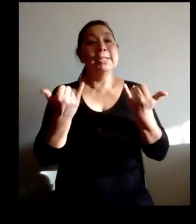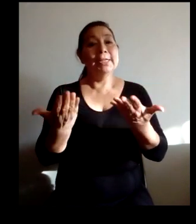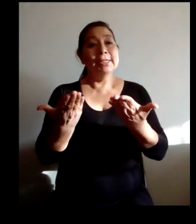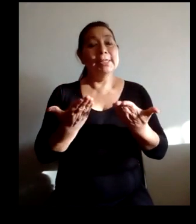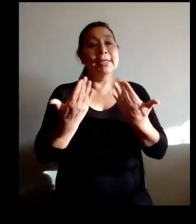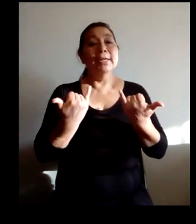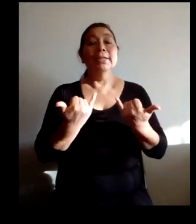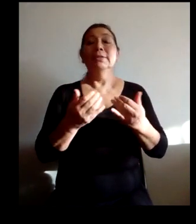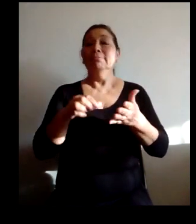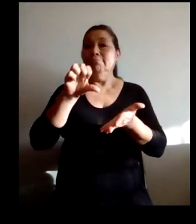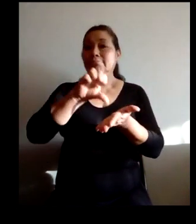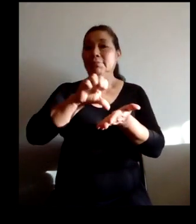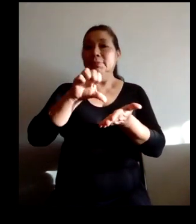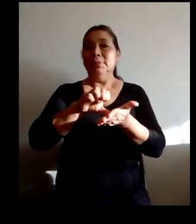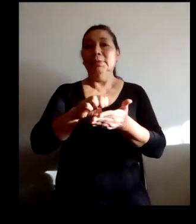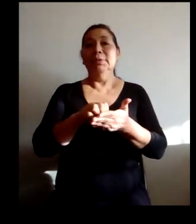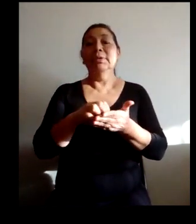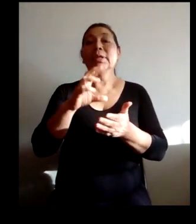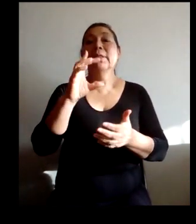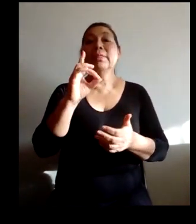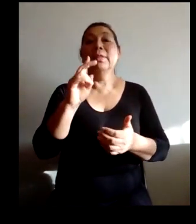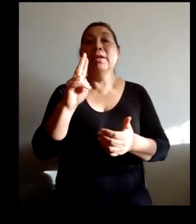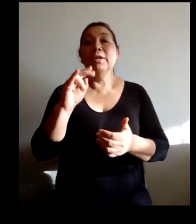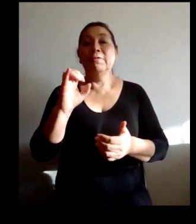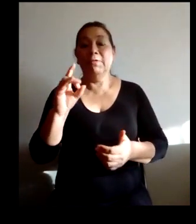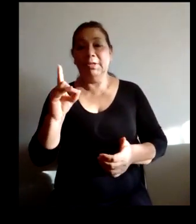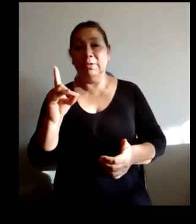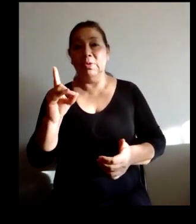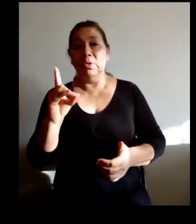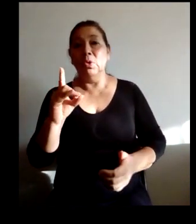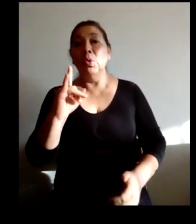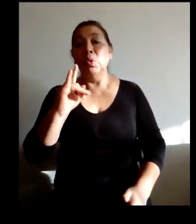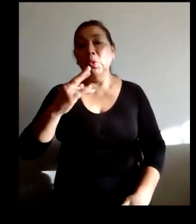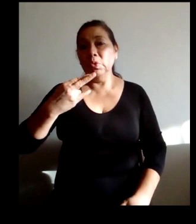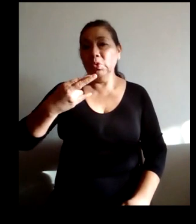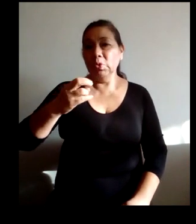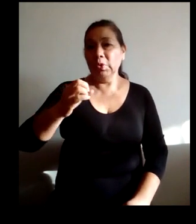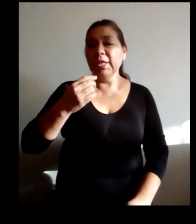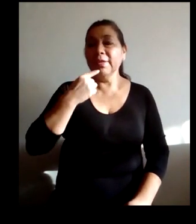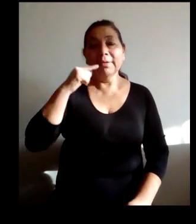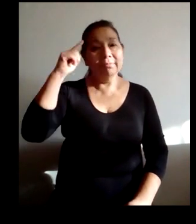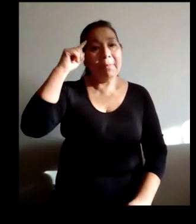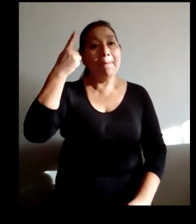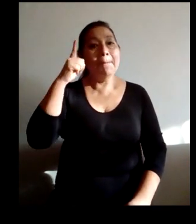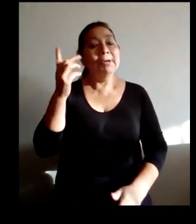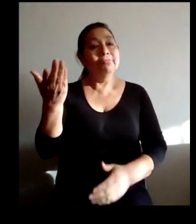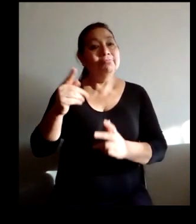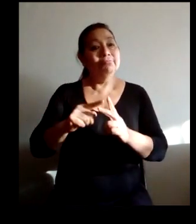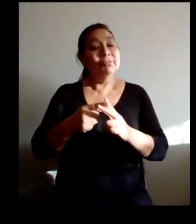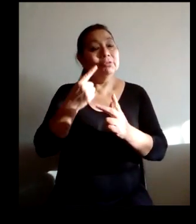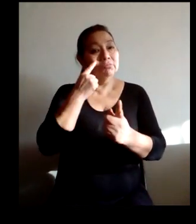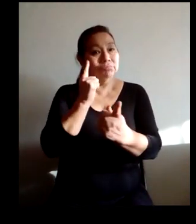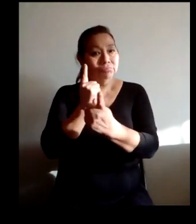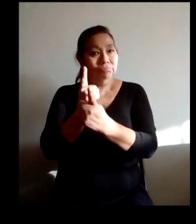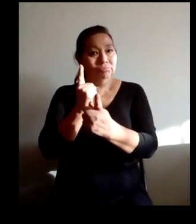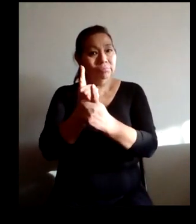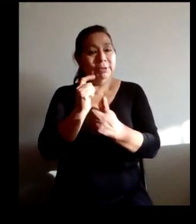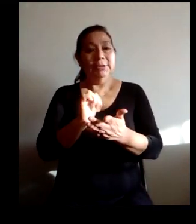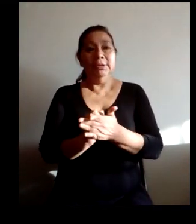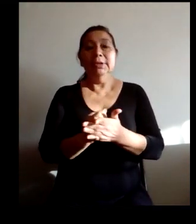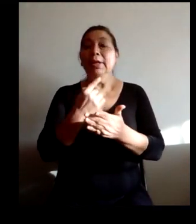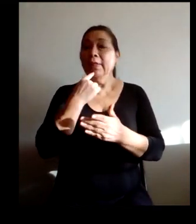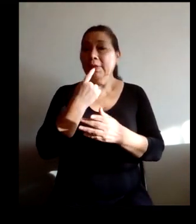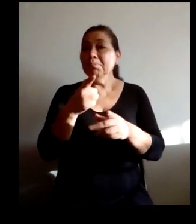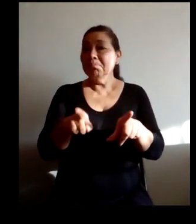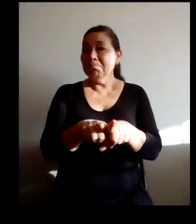en esta sede fue el caso de David Puchuri, que incluso ha sido fundamento para recientes pronunciamientos, en el